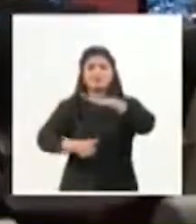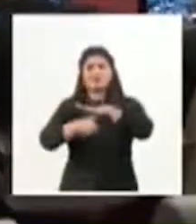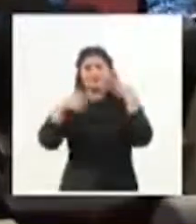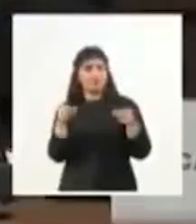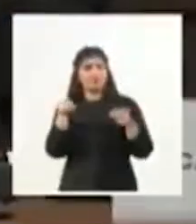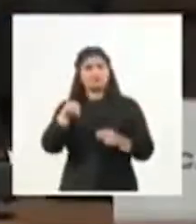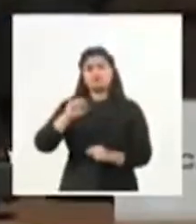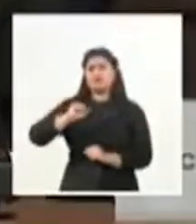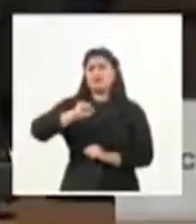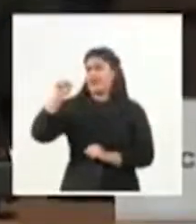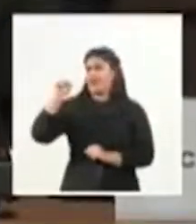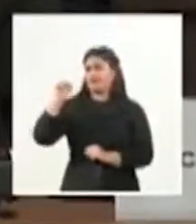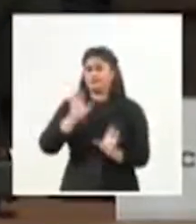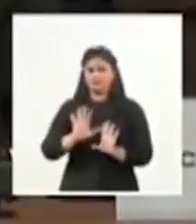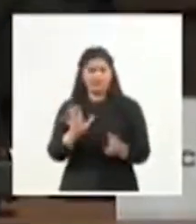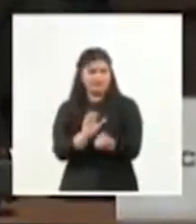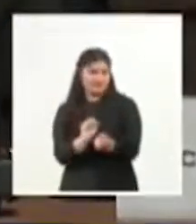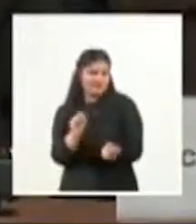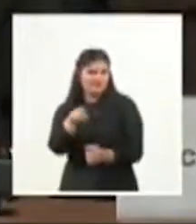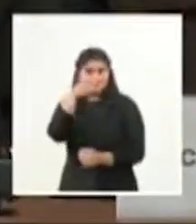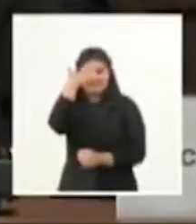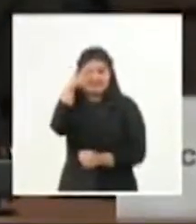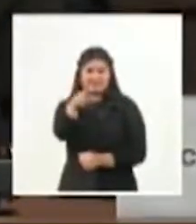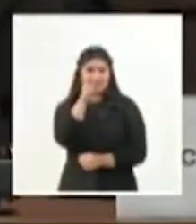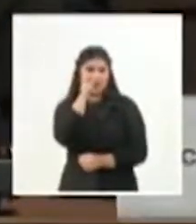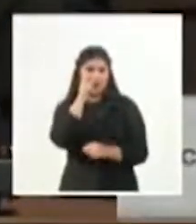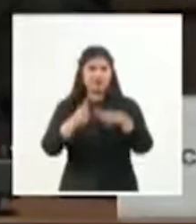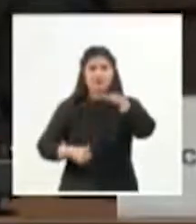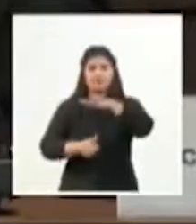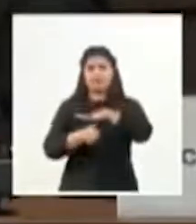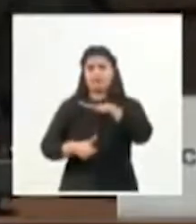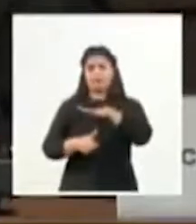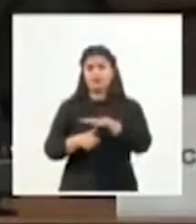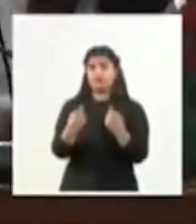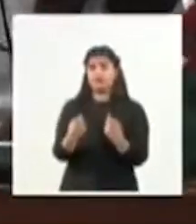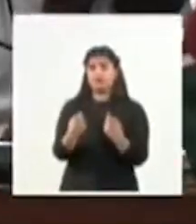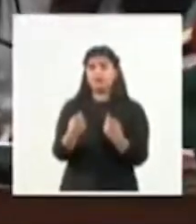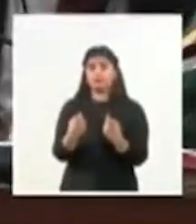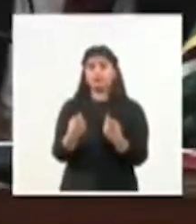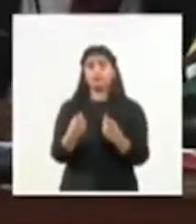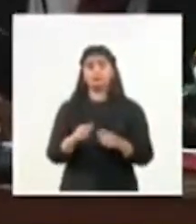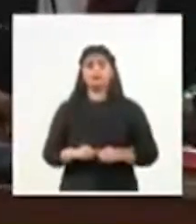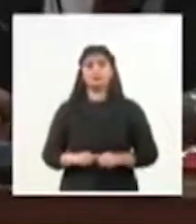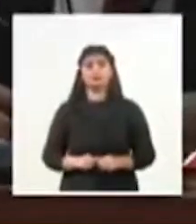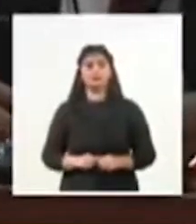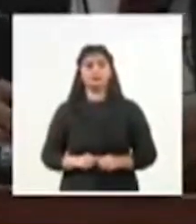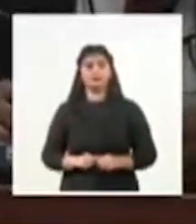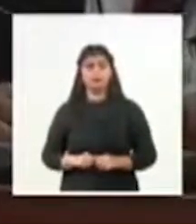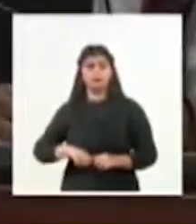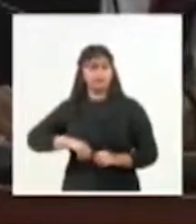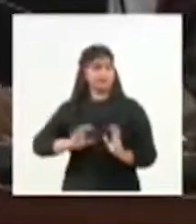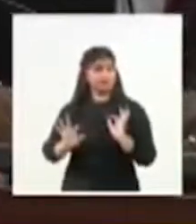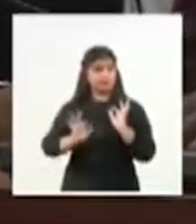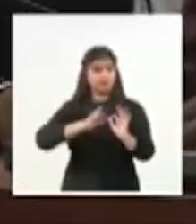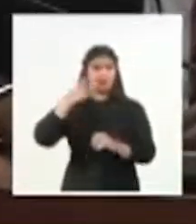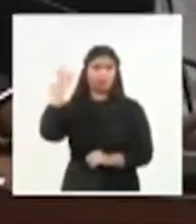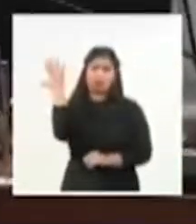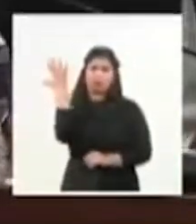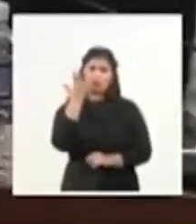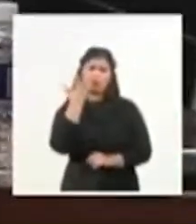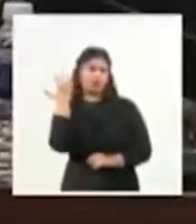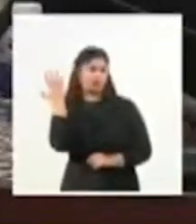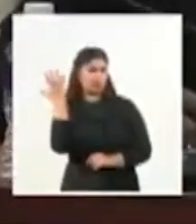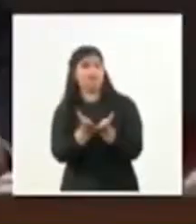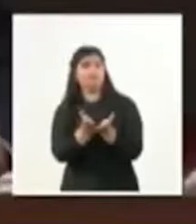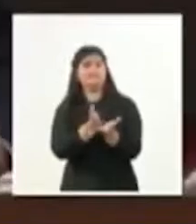su reivindicación ideológica. Hoy, sin embargo, demuestra al mundo que no es un demócrata ni un defensor de la libertad